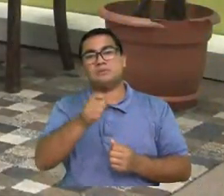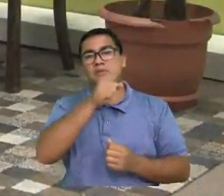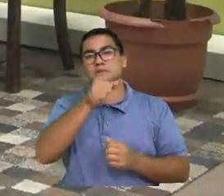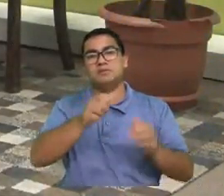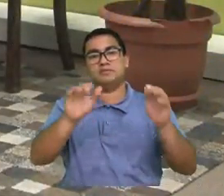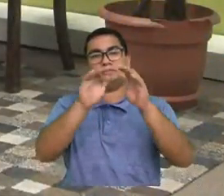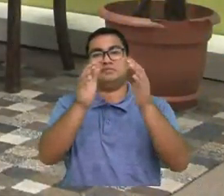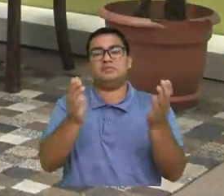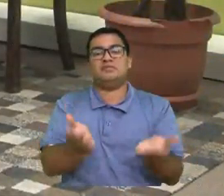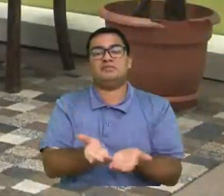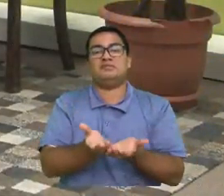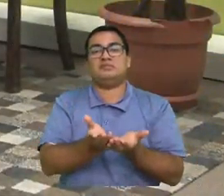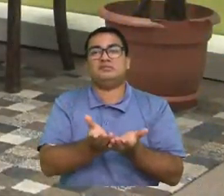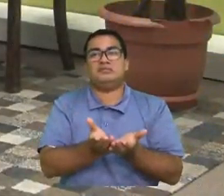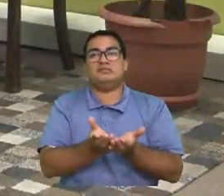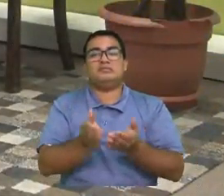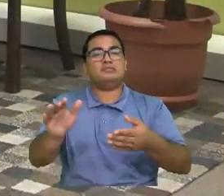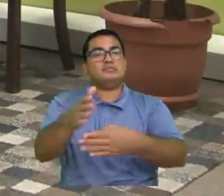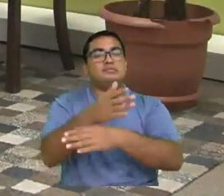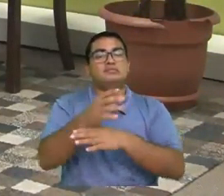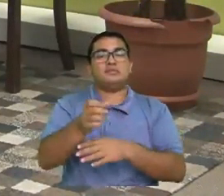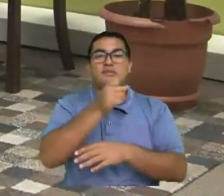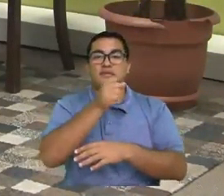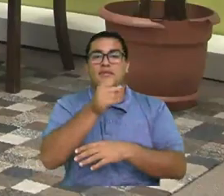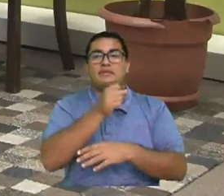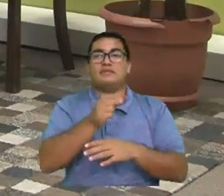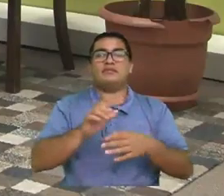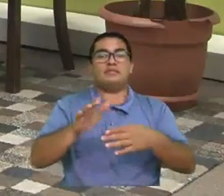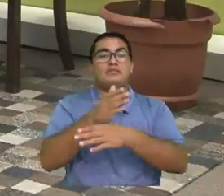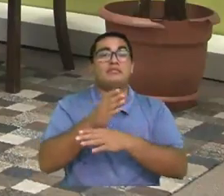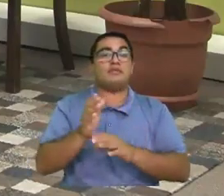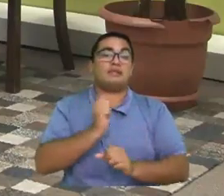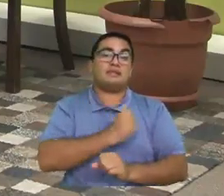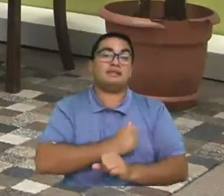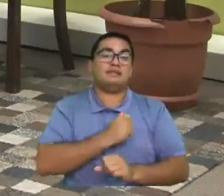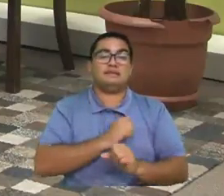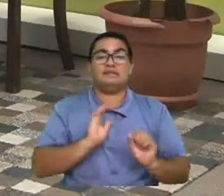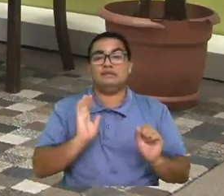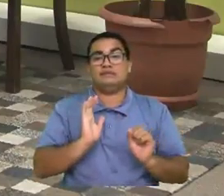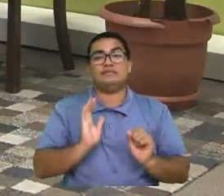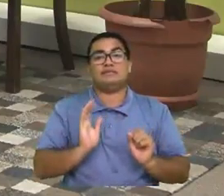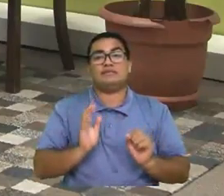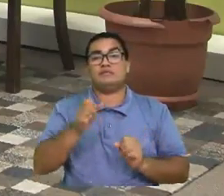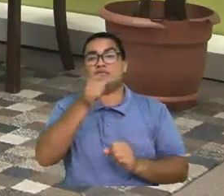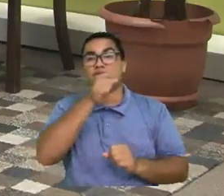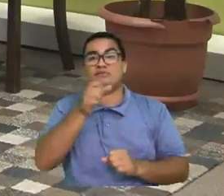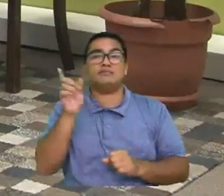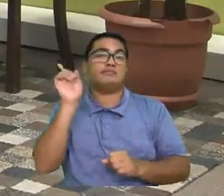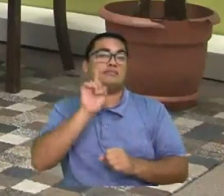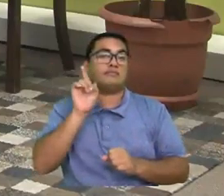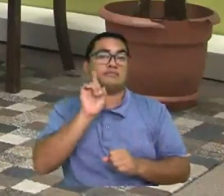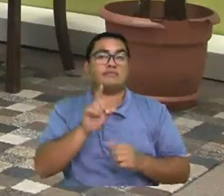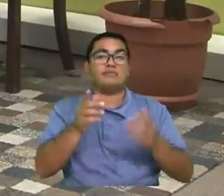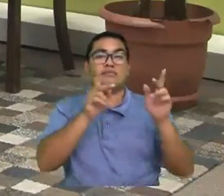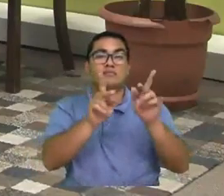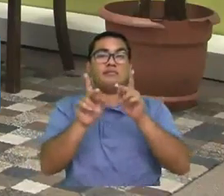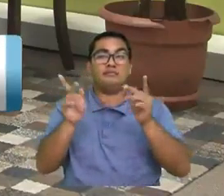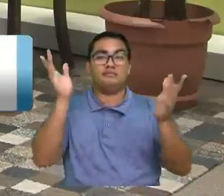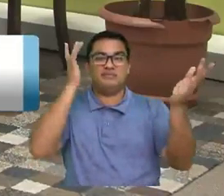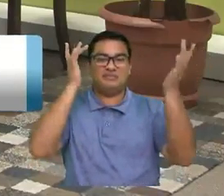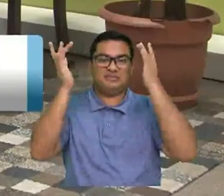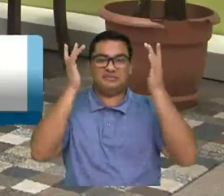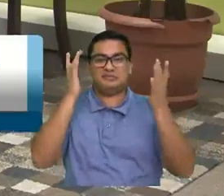mundo, los medios de comunicación influyen, lamentablemente, mucho cuando las noticias son muy negativas y las personas se preocupan,